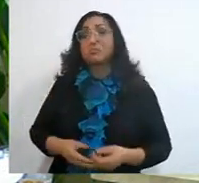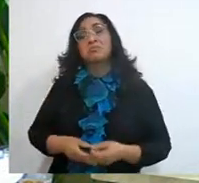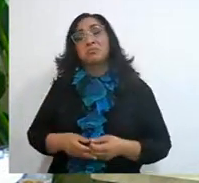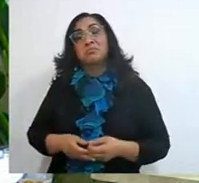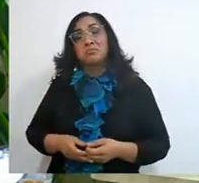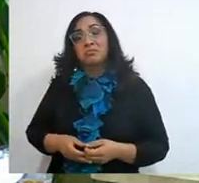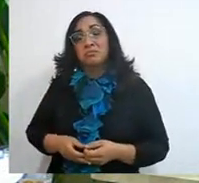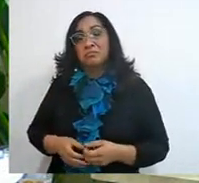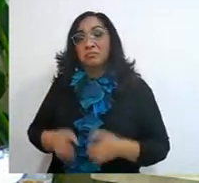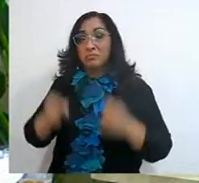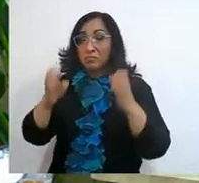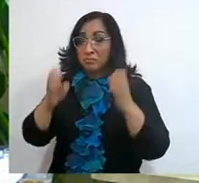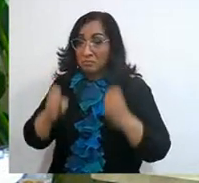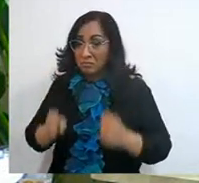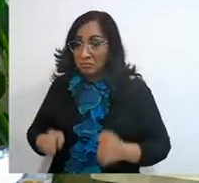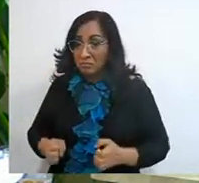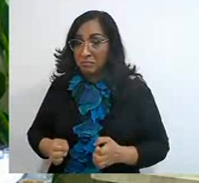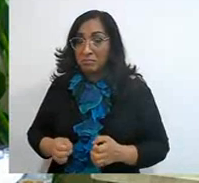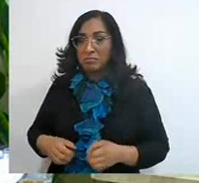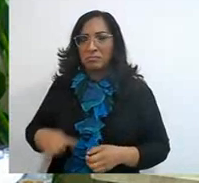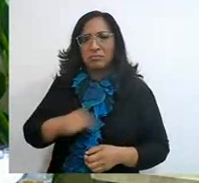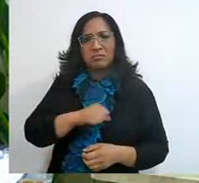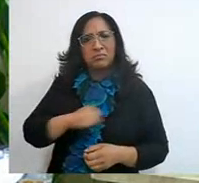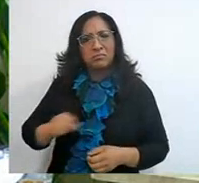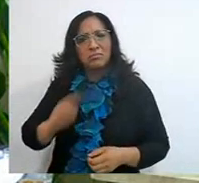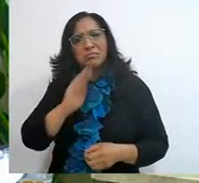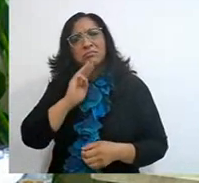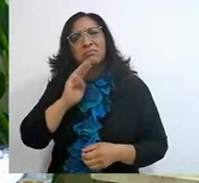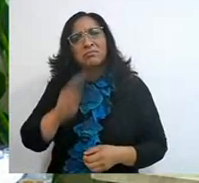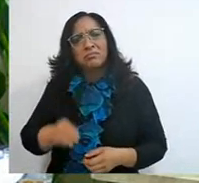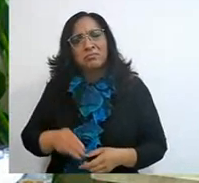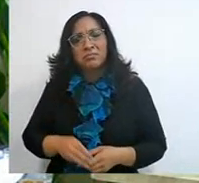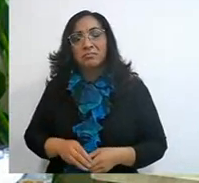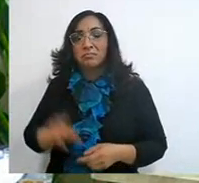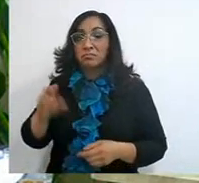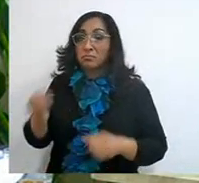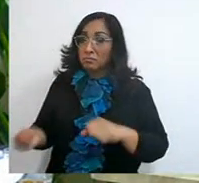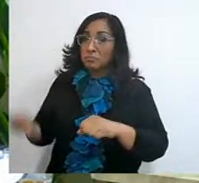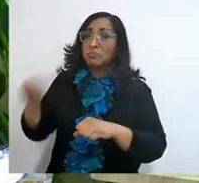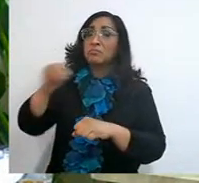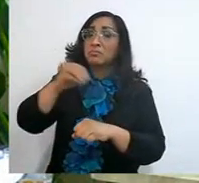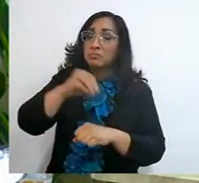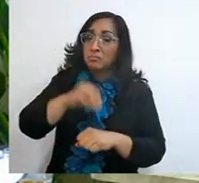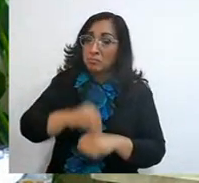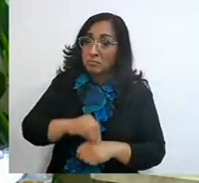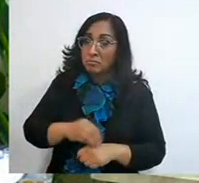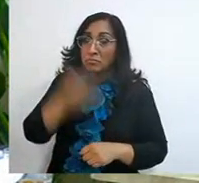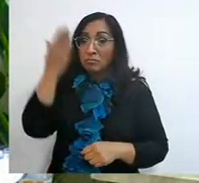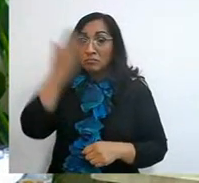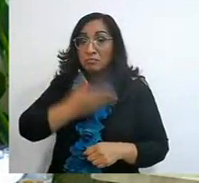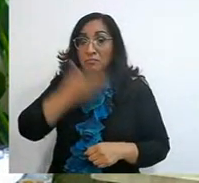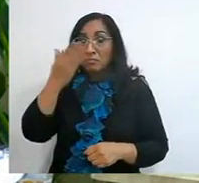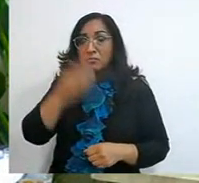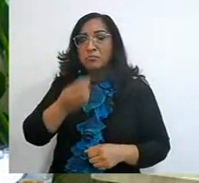palabra, estamos haciendo mal. No añadas a la palabra.